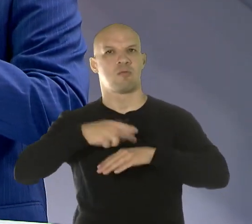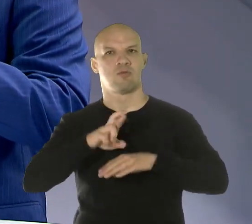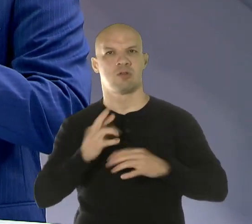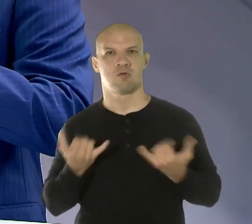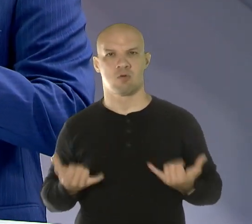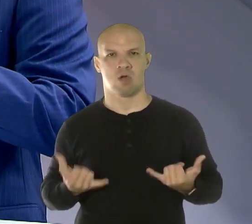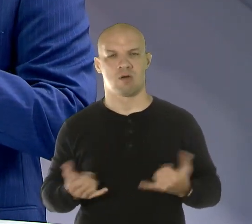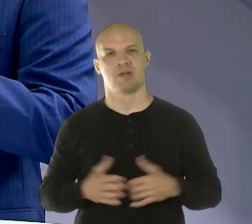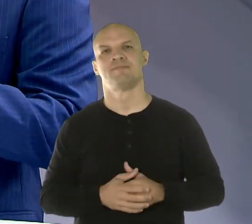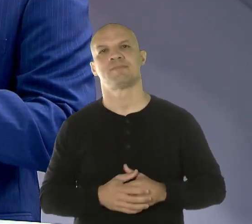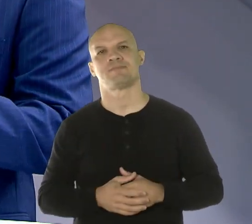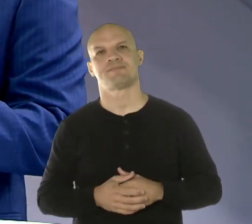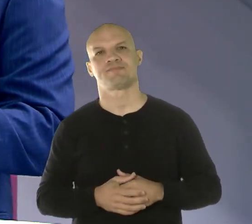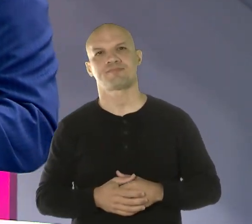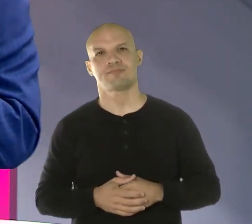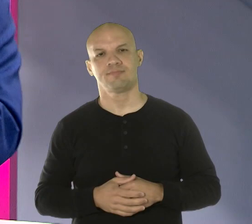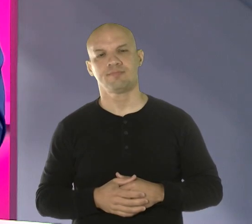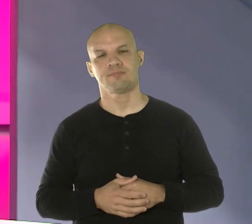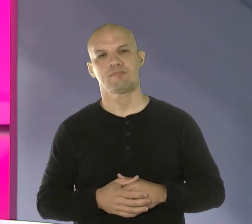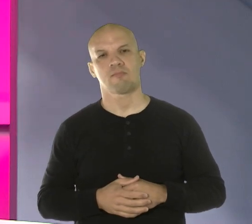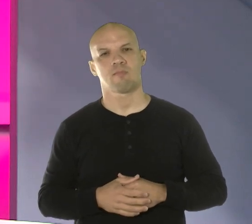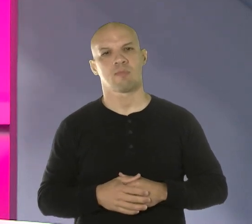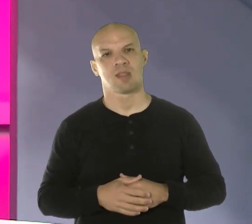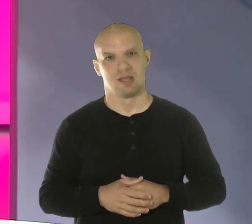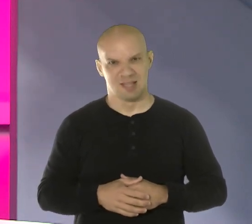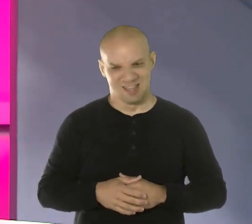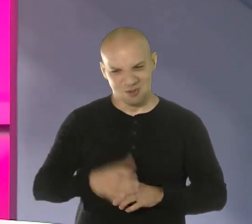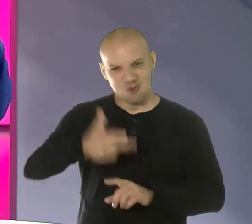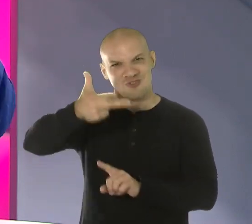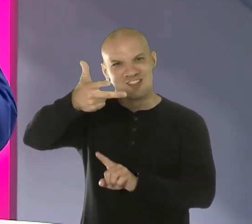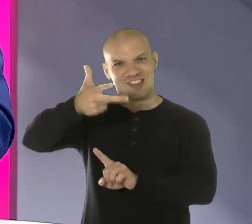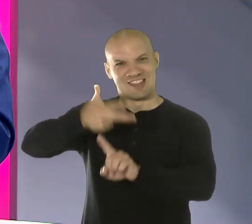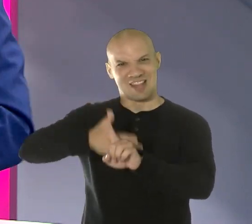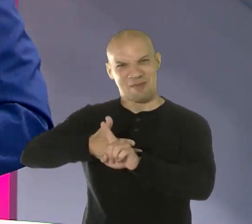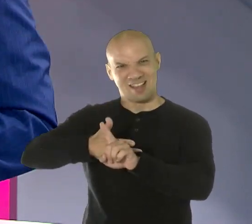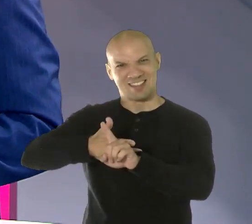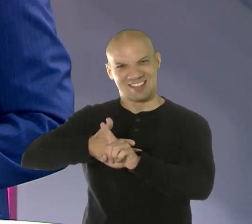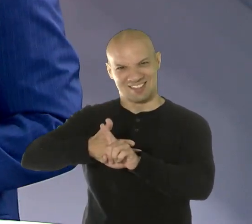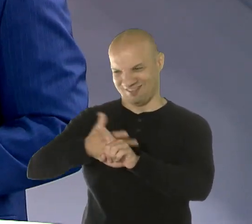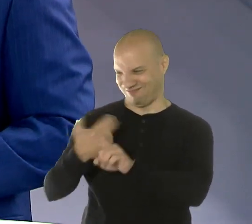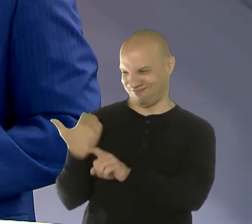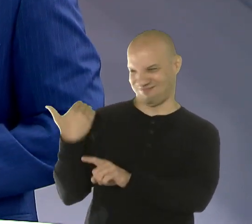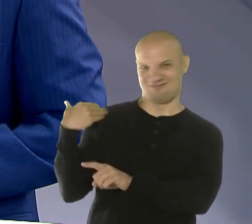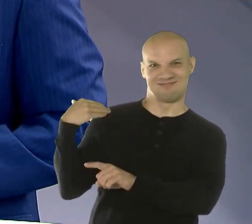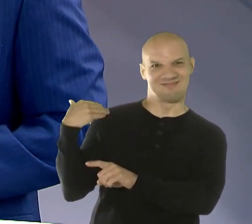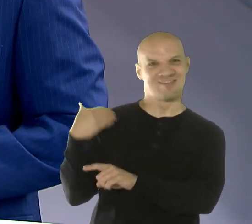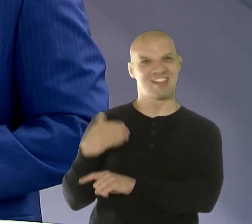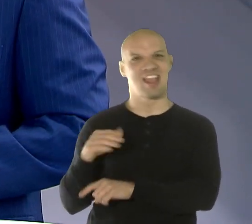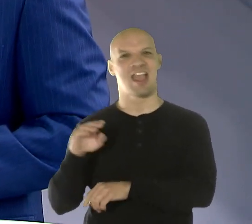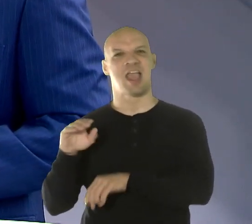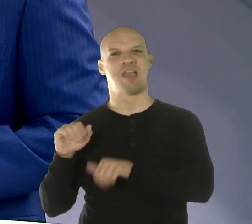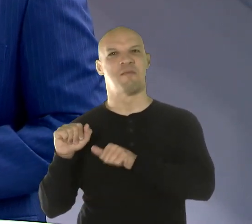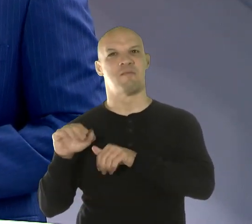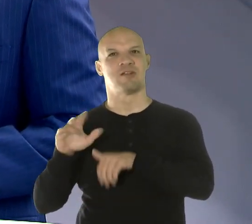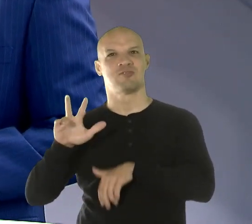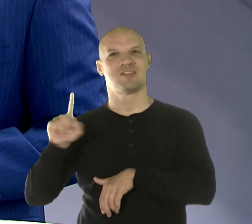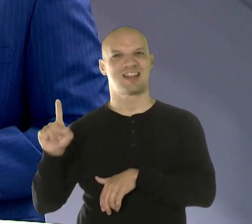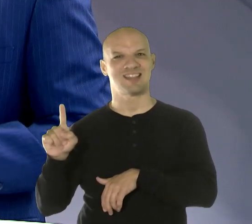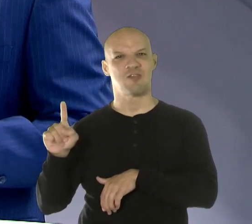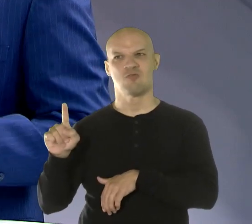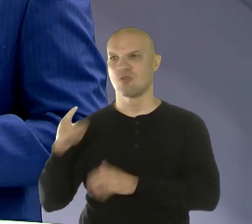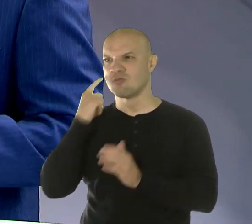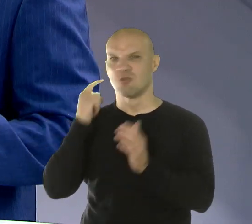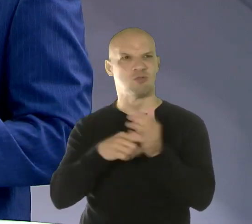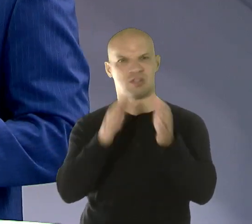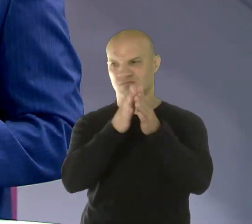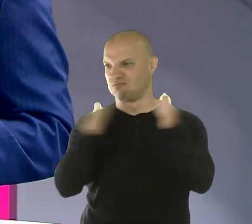ahora, sobre cómo ustedes han visto este primer trimestre que finalizó el 31 de marzo y sus proyecciones, porque